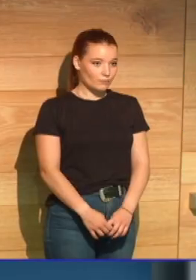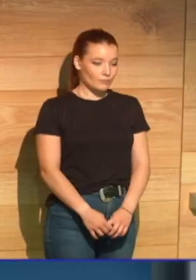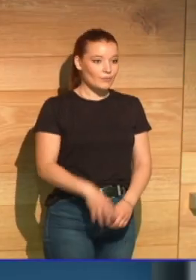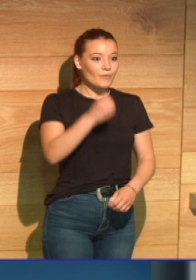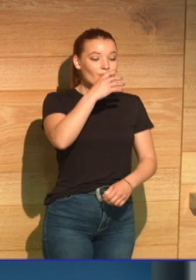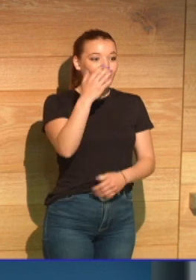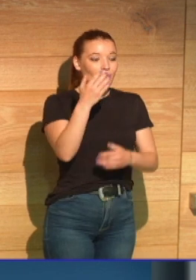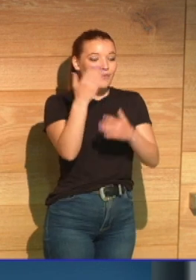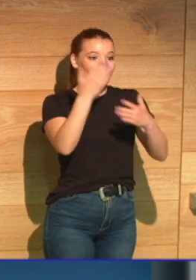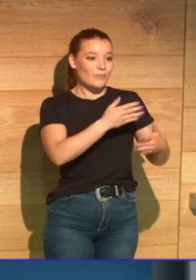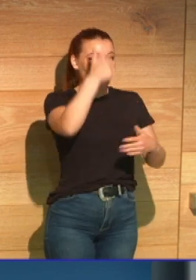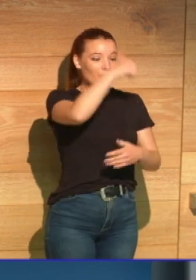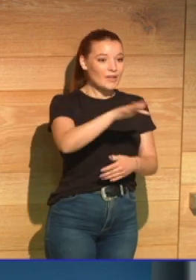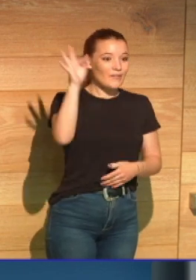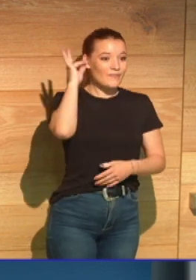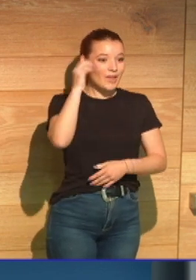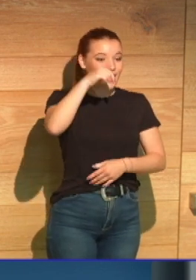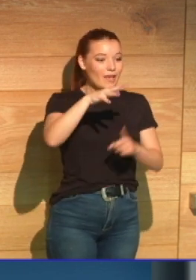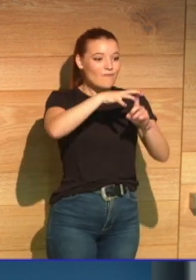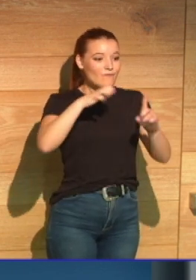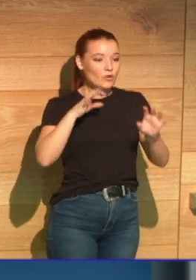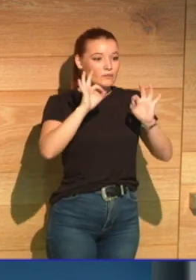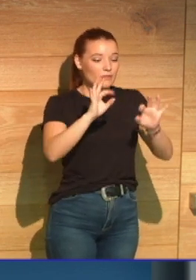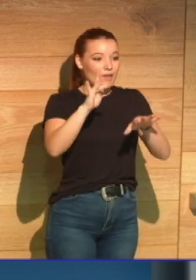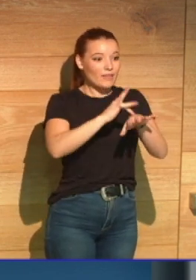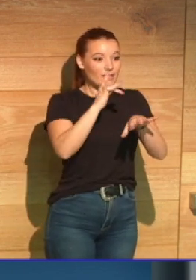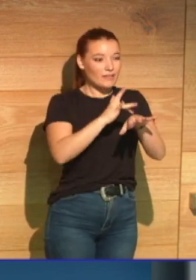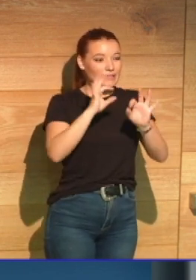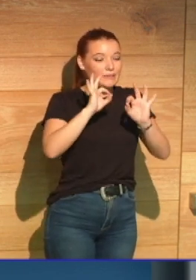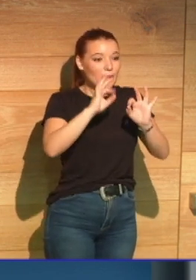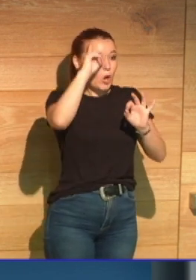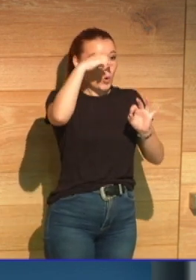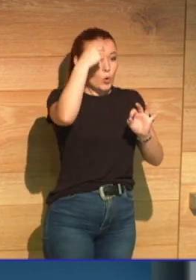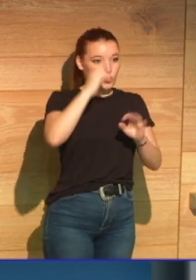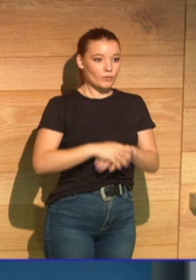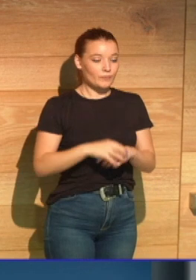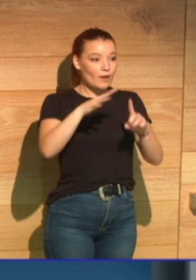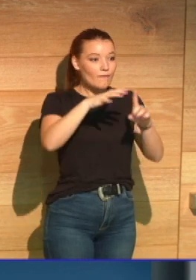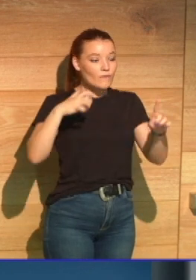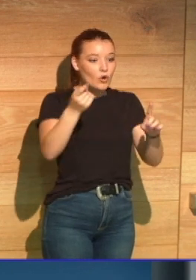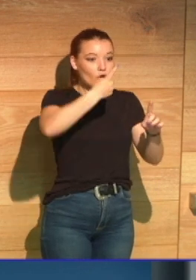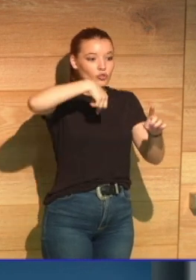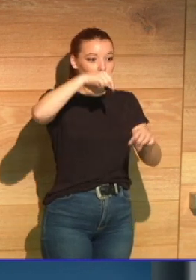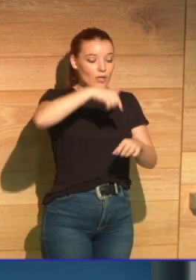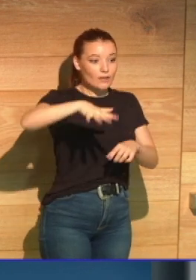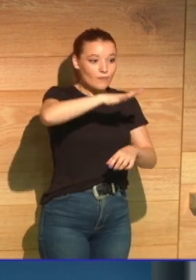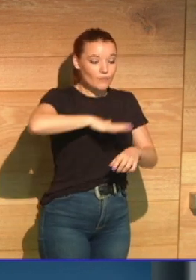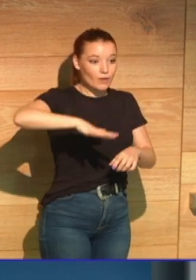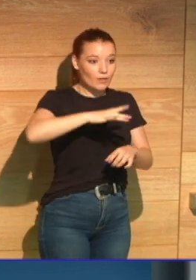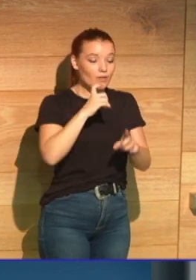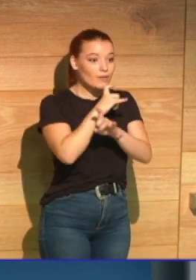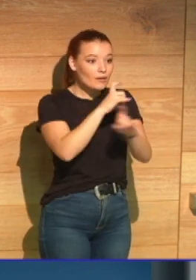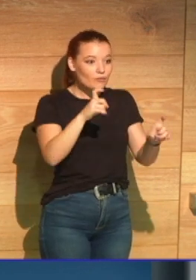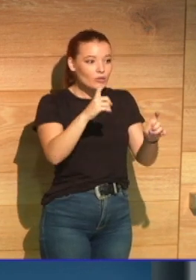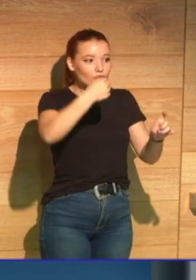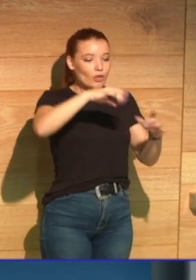Bienvenidas y bienvenidos al Foro de Digitalización de la Cultura, un foro que lideramos desde Fundación Telefónica como parte de nuestra